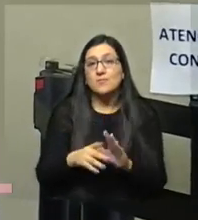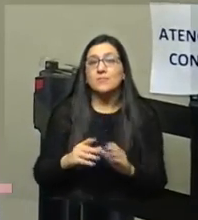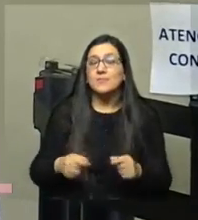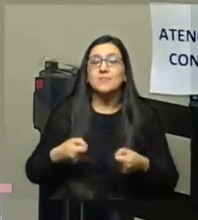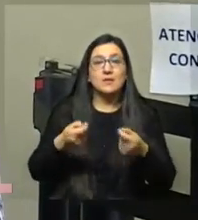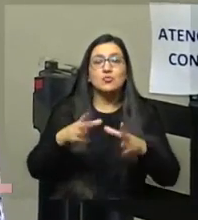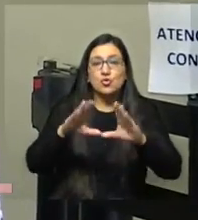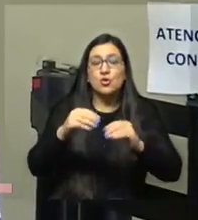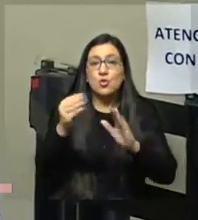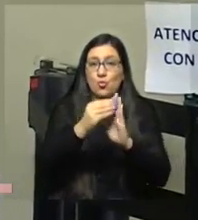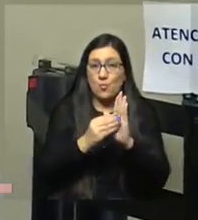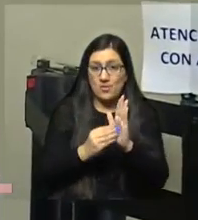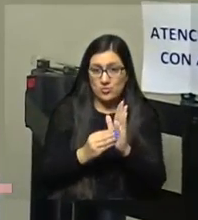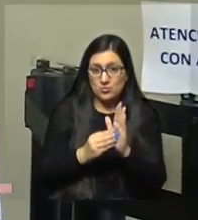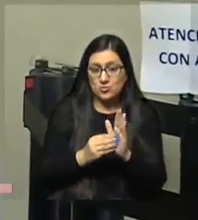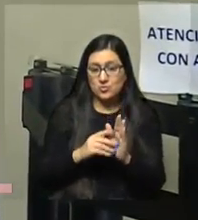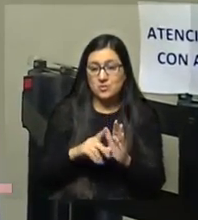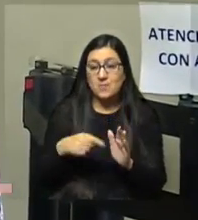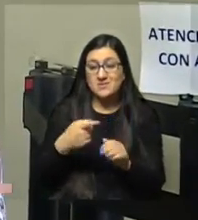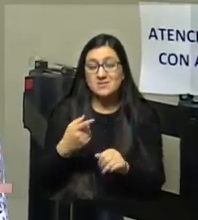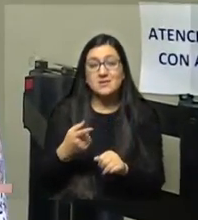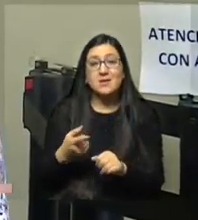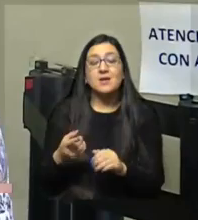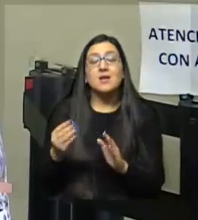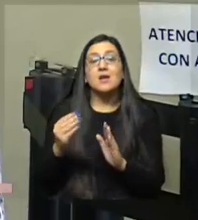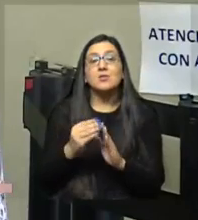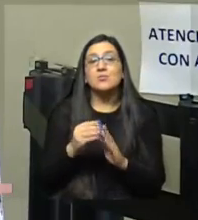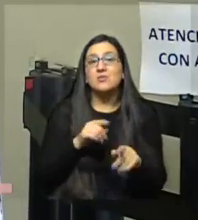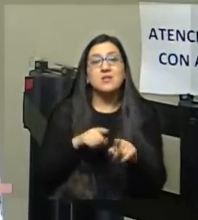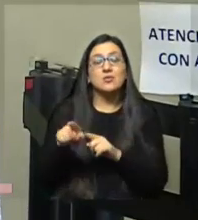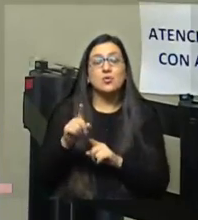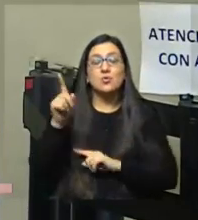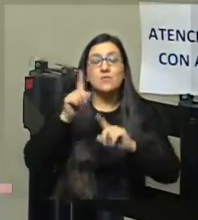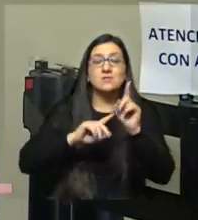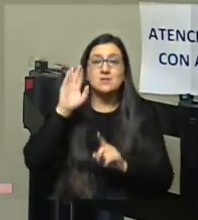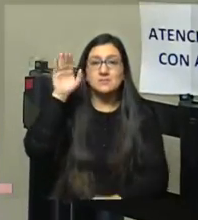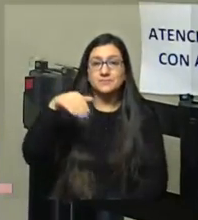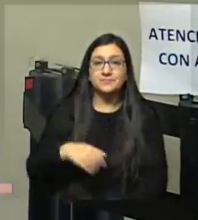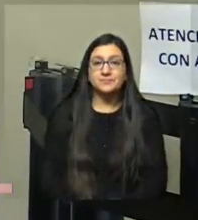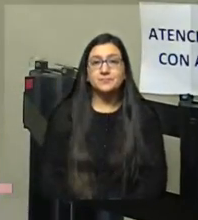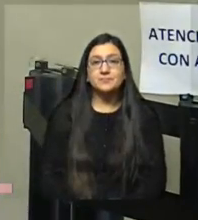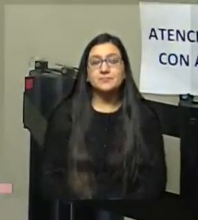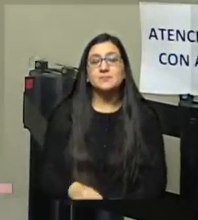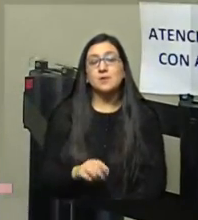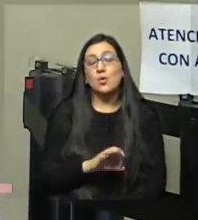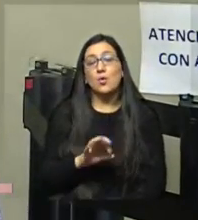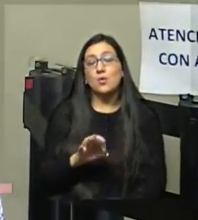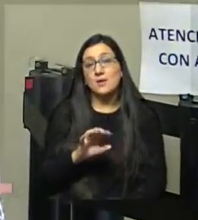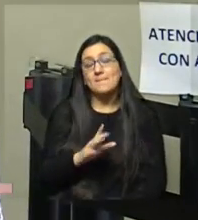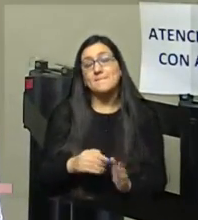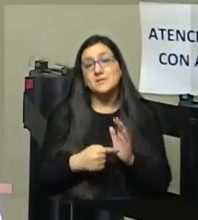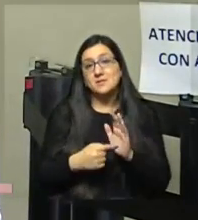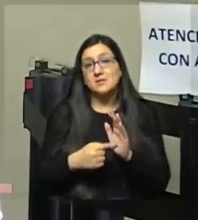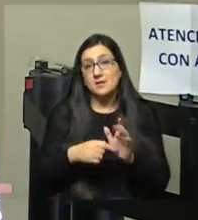toda la documentación. Nosotros la inscripción la pedimos directamente a la UDELAR, en el caso que sea la UDELAR, y si no, sí la tiene que presentar el estudiante.